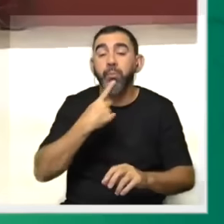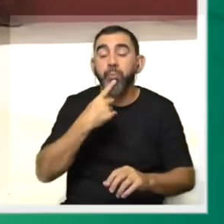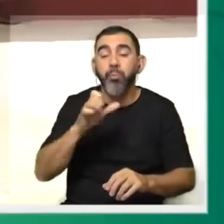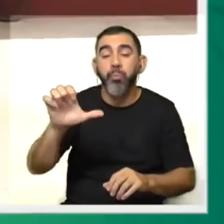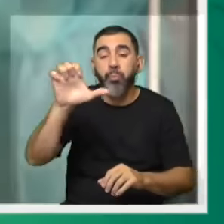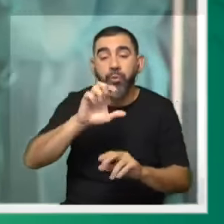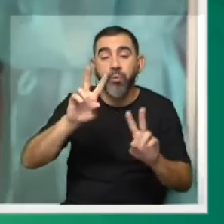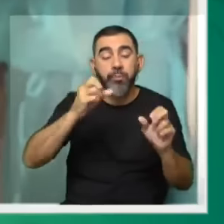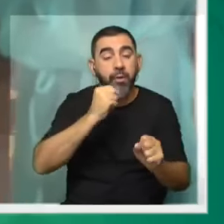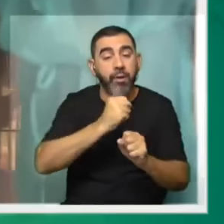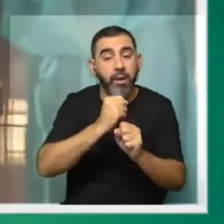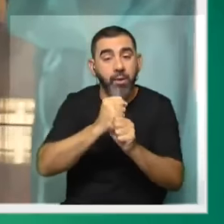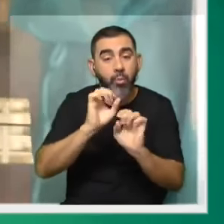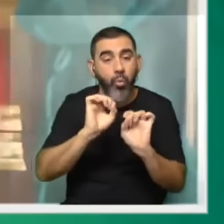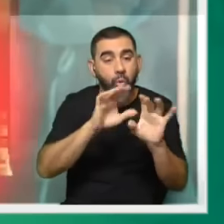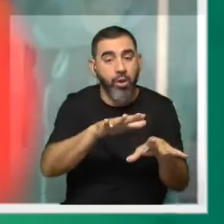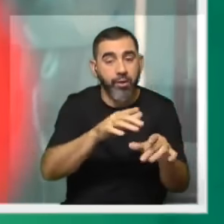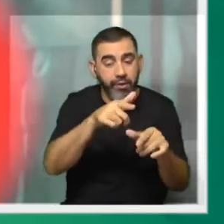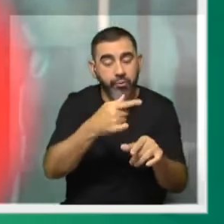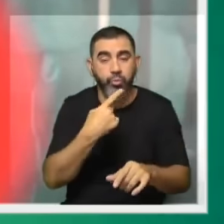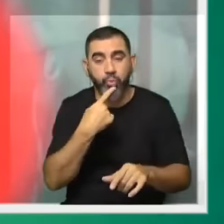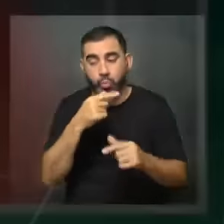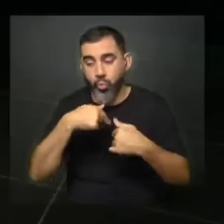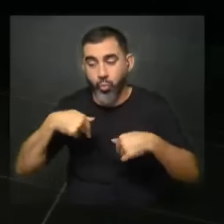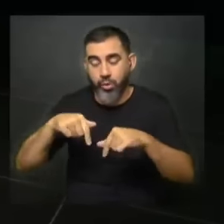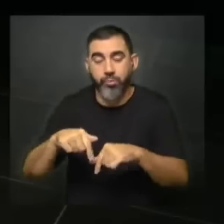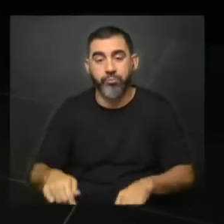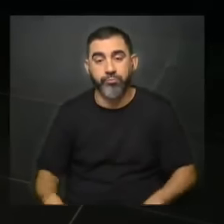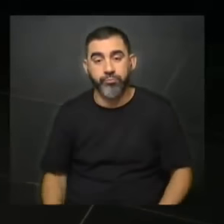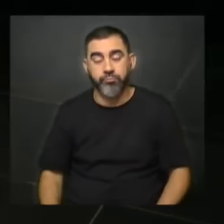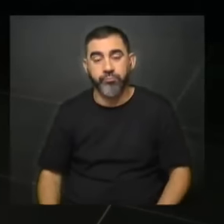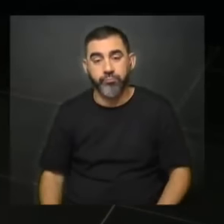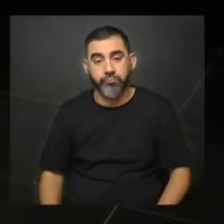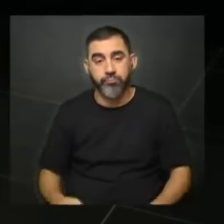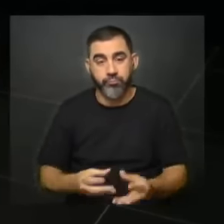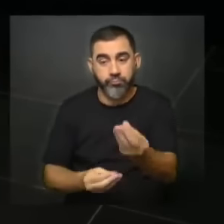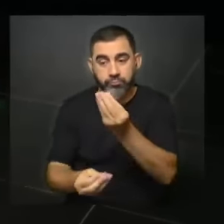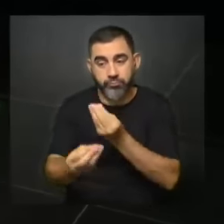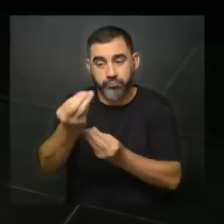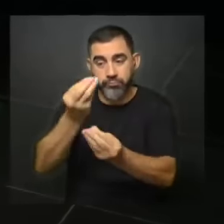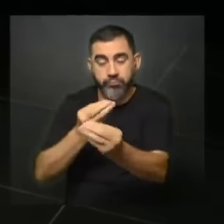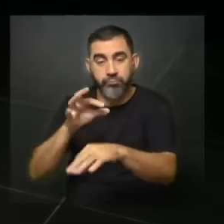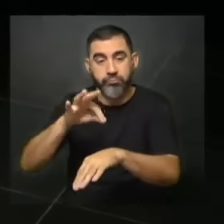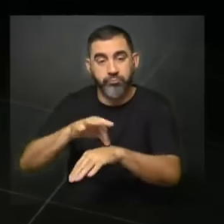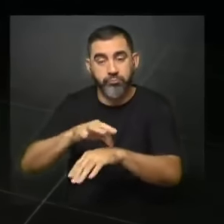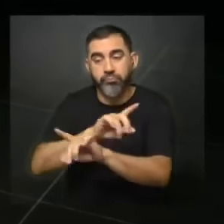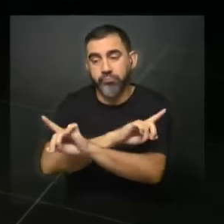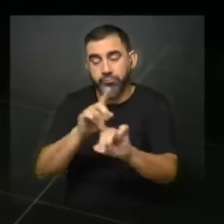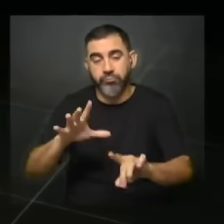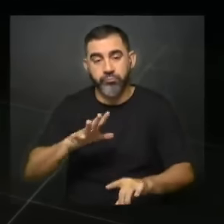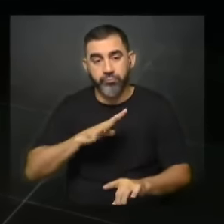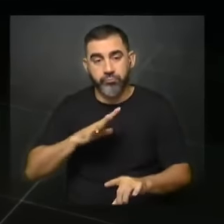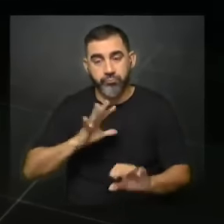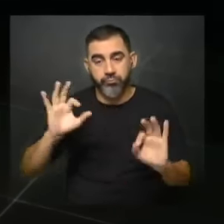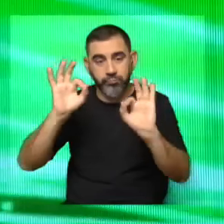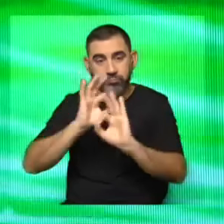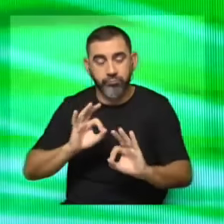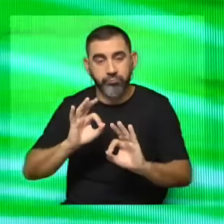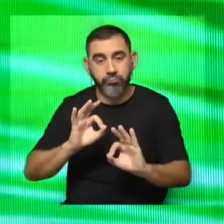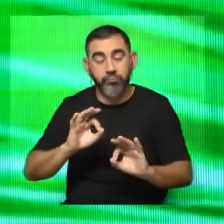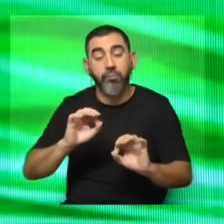a el tema laboral eso es lo que nosotros estamos cuestionando Claro claro se ocupó el cargo del el cargo no está ocupado por hasta donde Nosotros sabemos y está